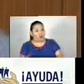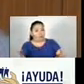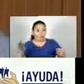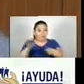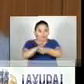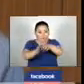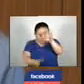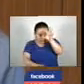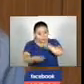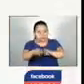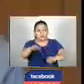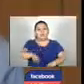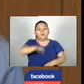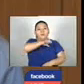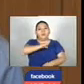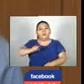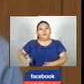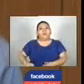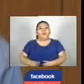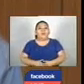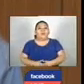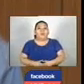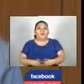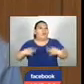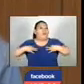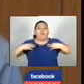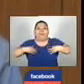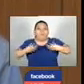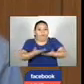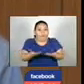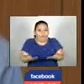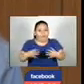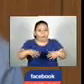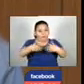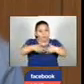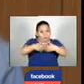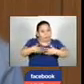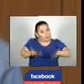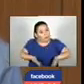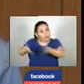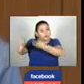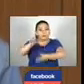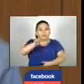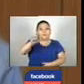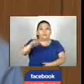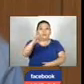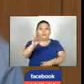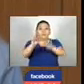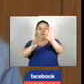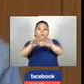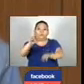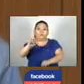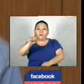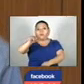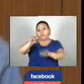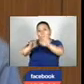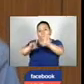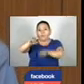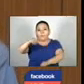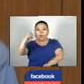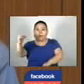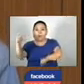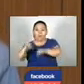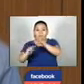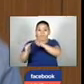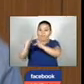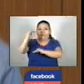totales de El Salvador. Como es el caso de textil y confección, con exportaciones de 1.070.6 millones de dólares, un incremento